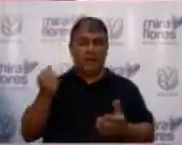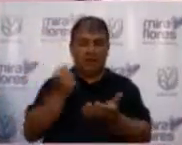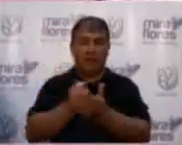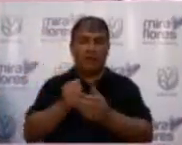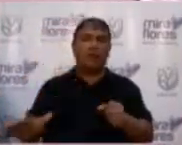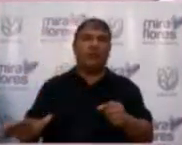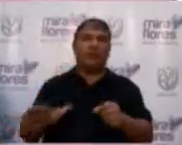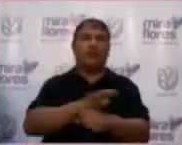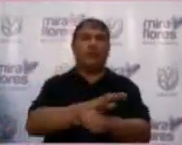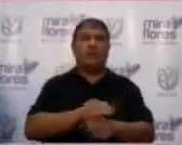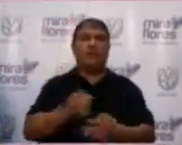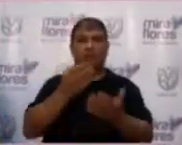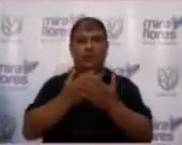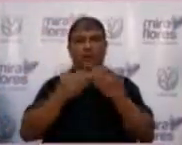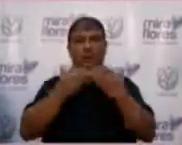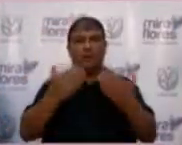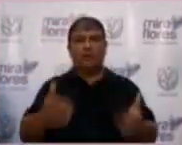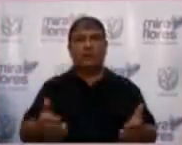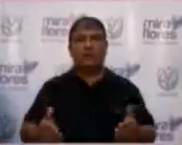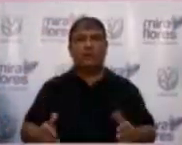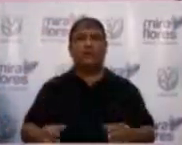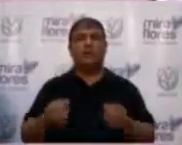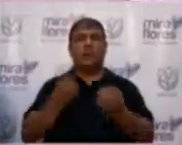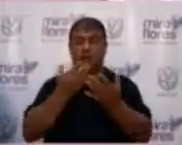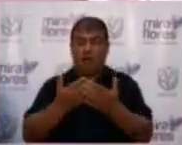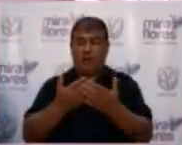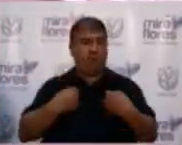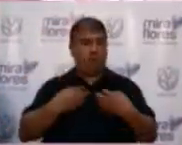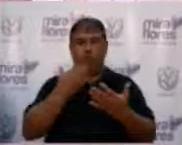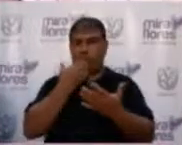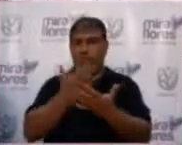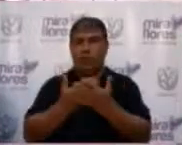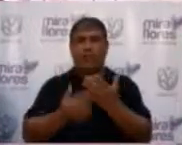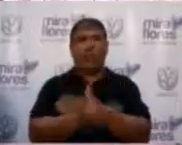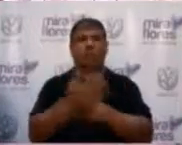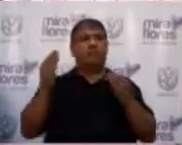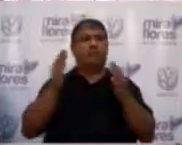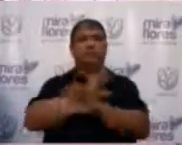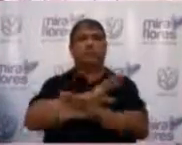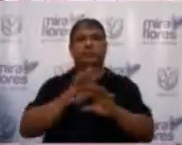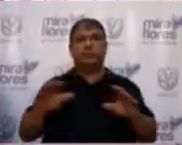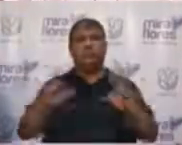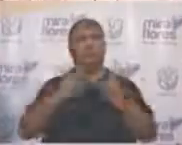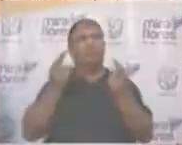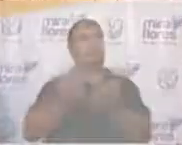quedado aprobado por unanimidad. Muchísimas gracias. Que tengan un muy buen día. Se levanta la sesión.